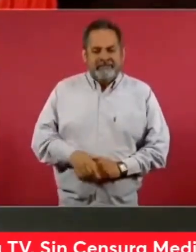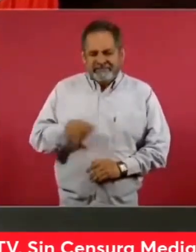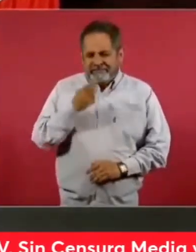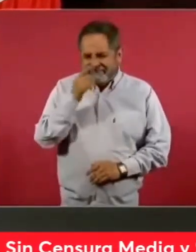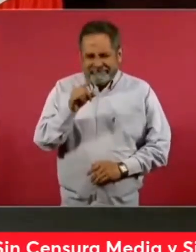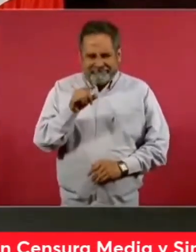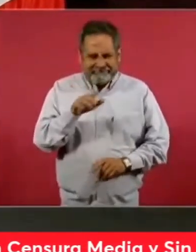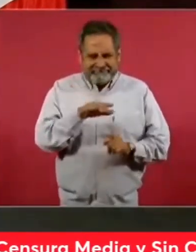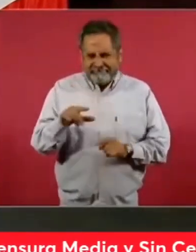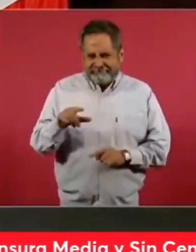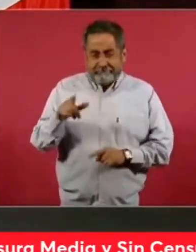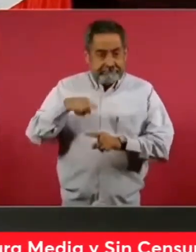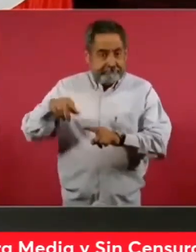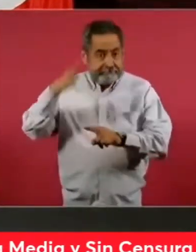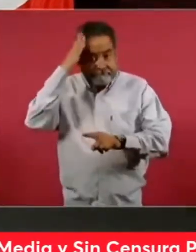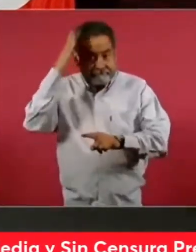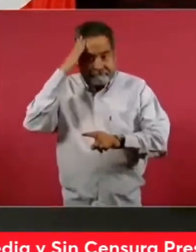luchando por la verdad,